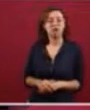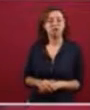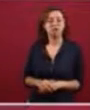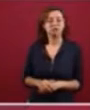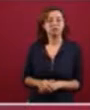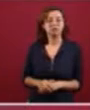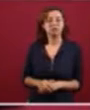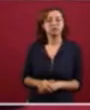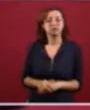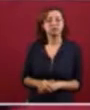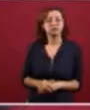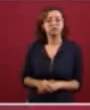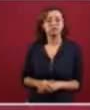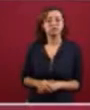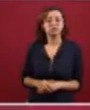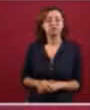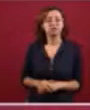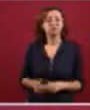estoy yo